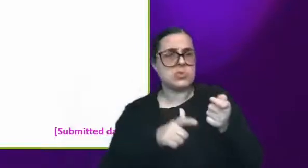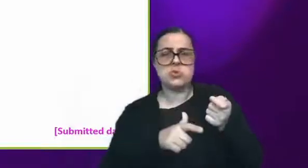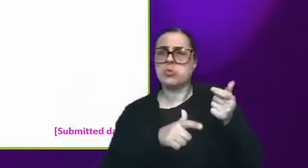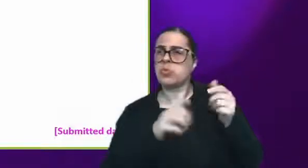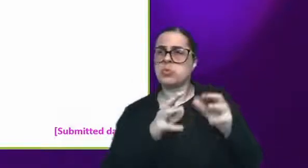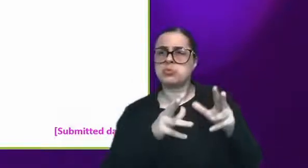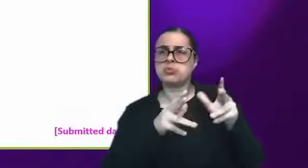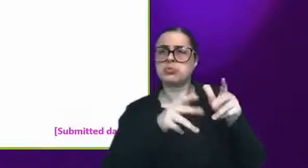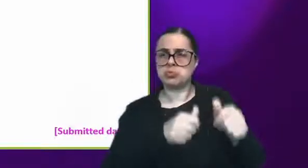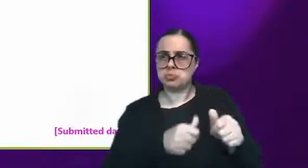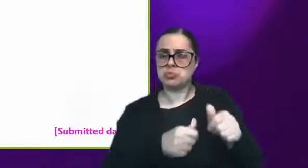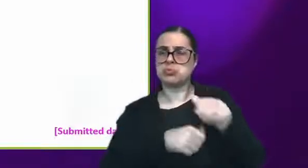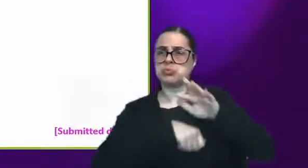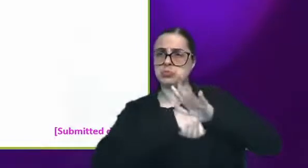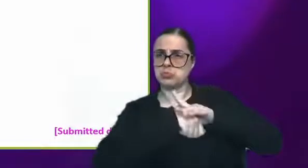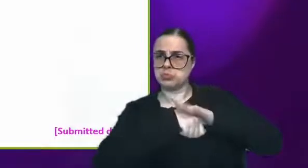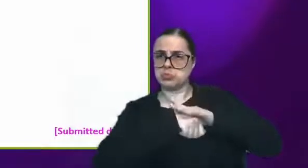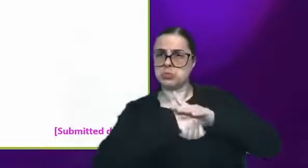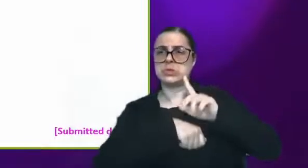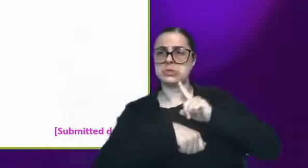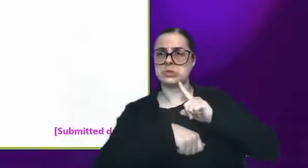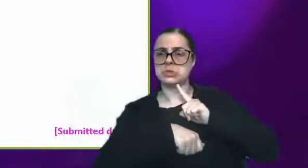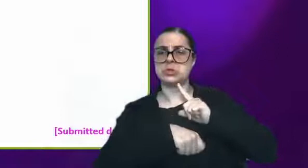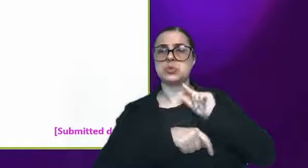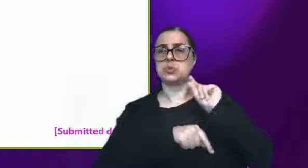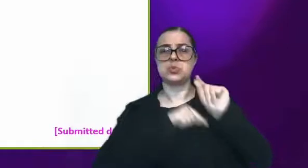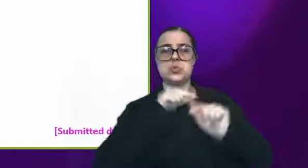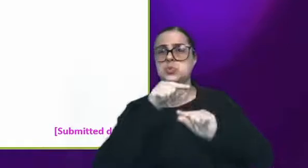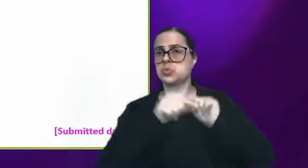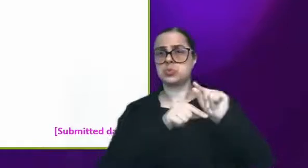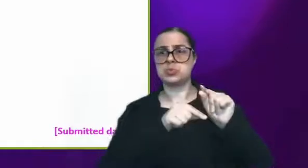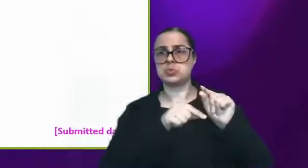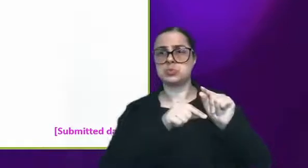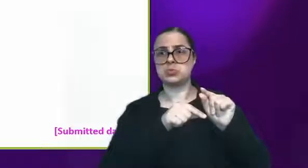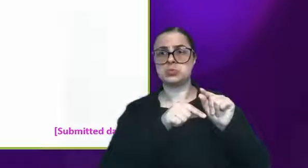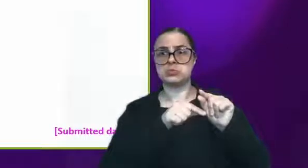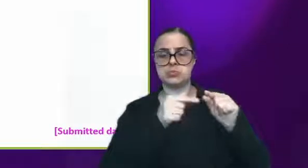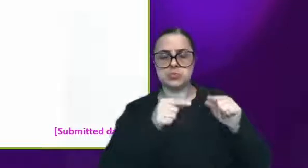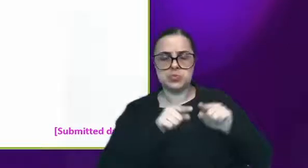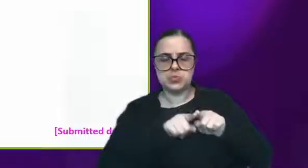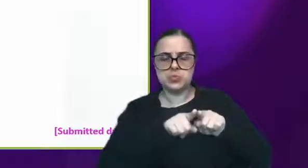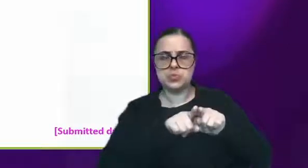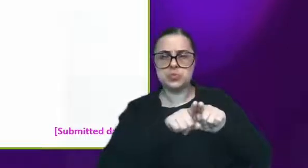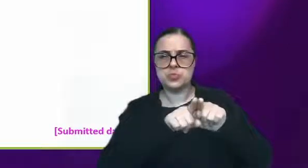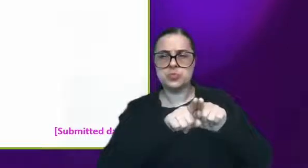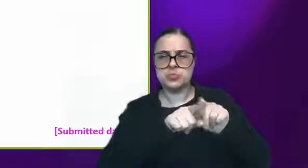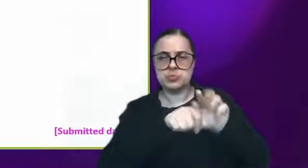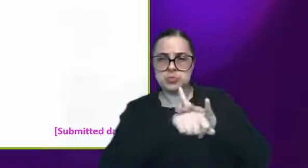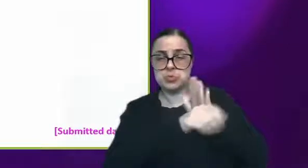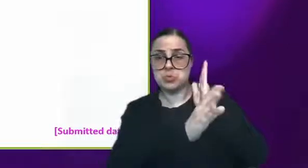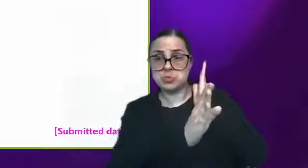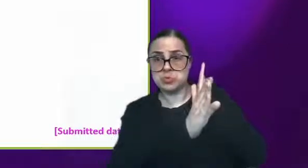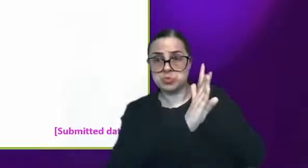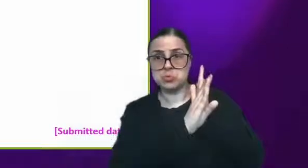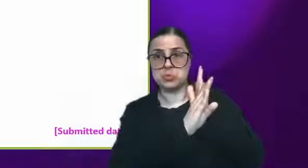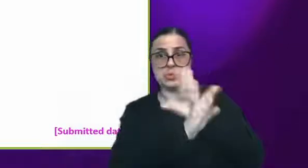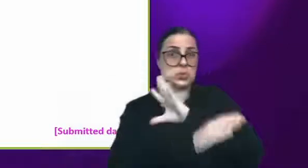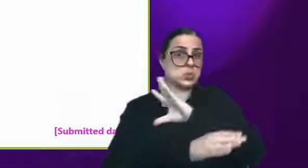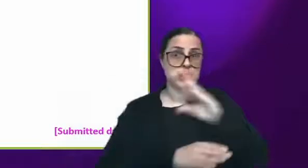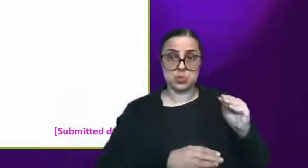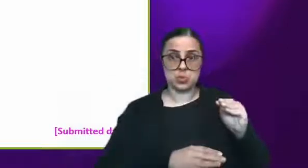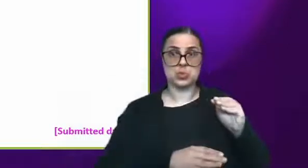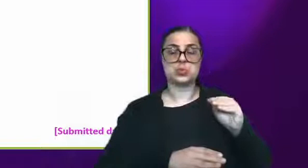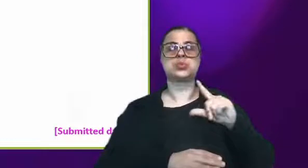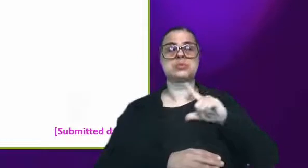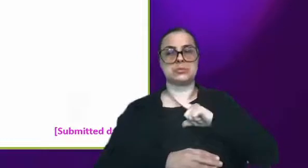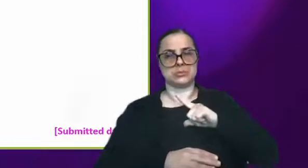decir que al momento de la diagnosis de la enfermedad, todos presentaban metástasis hepática. Obviamente el